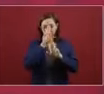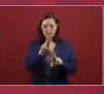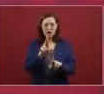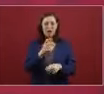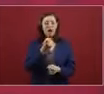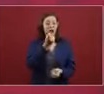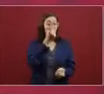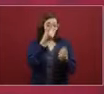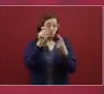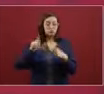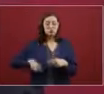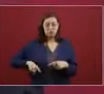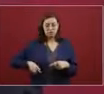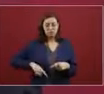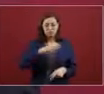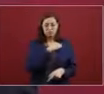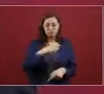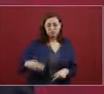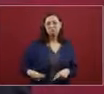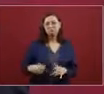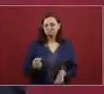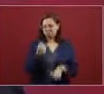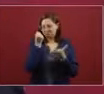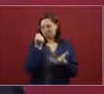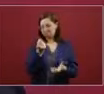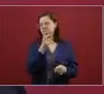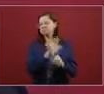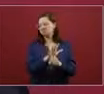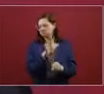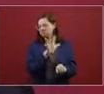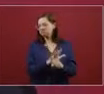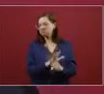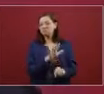que gastan mucho en